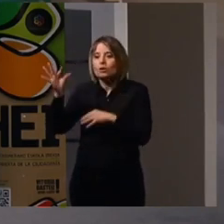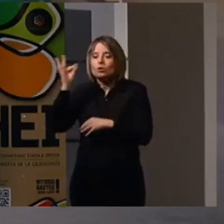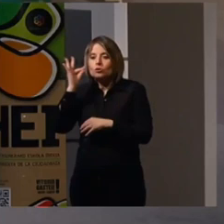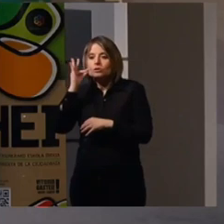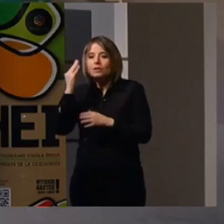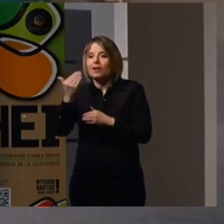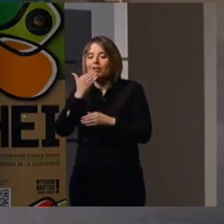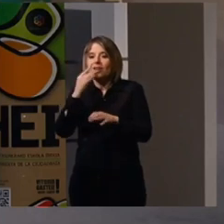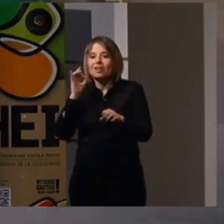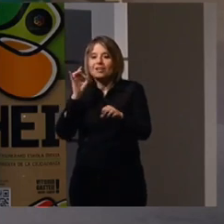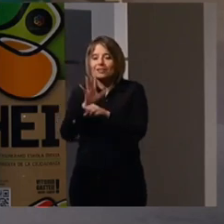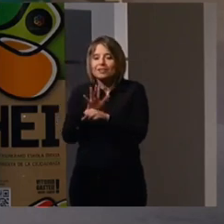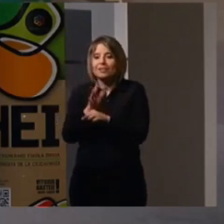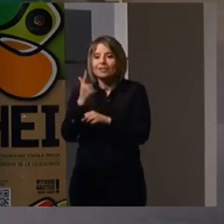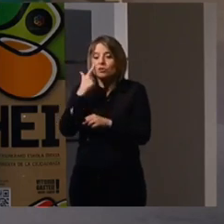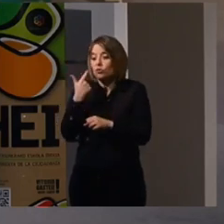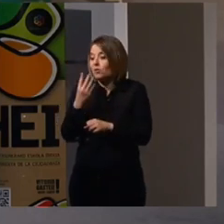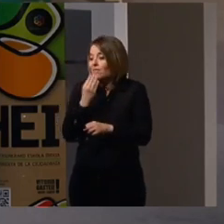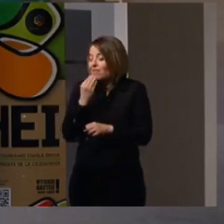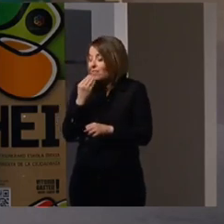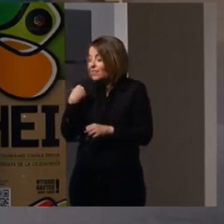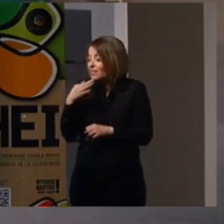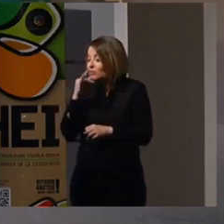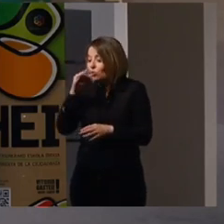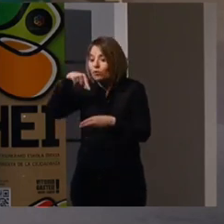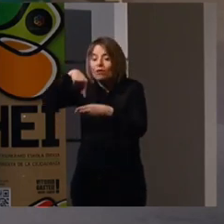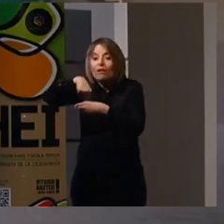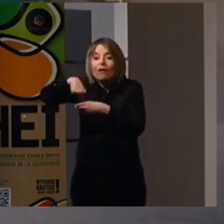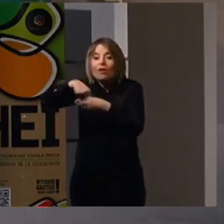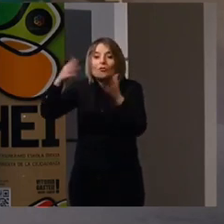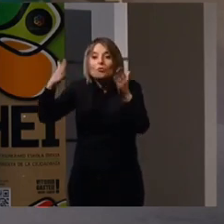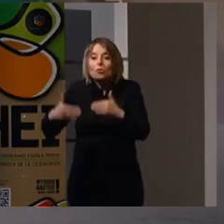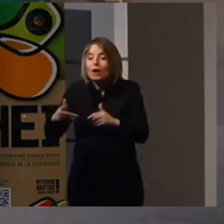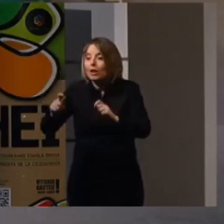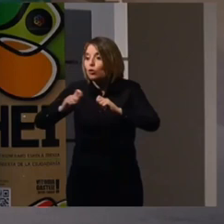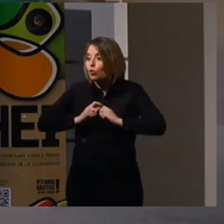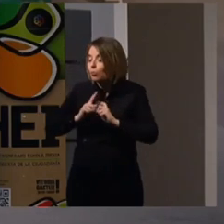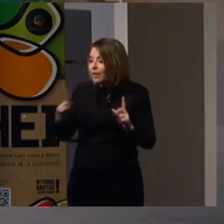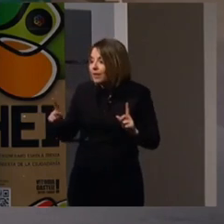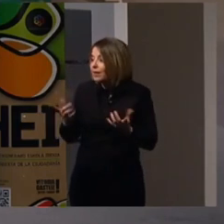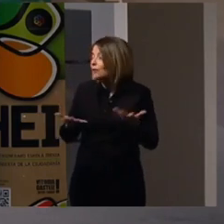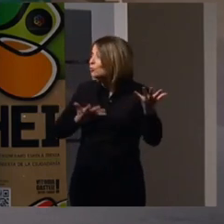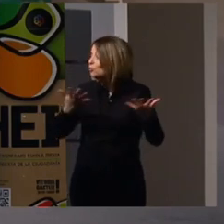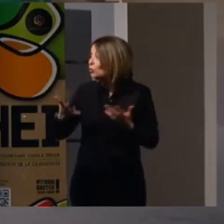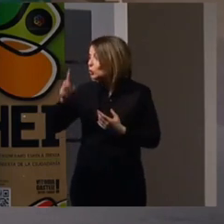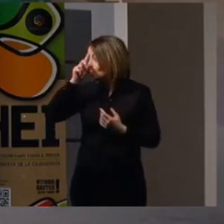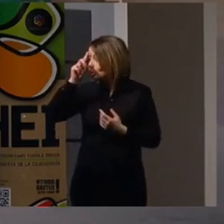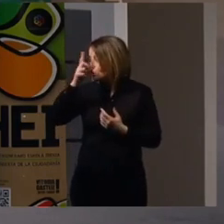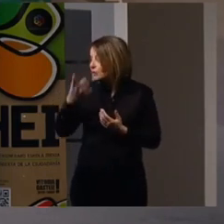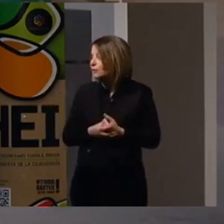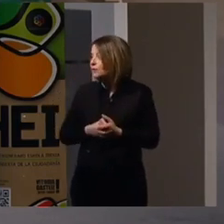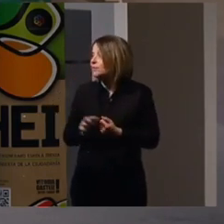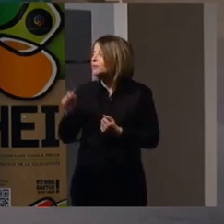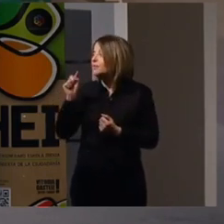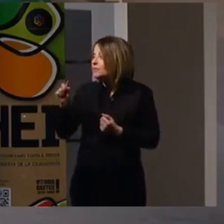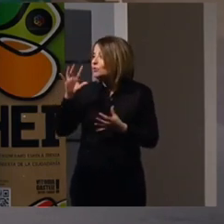escribía al País de es que tengo X edad y no tengo hueco, porque no sé si es que no me lo han dejado, no me lo dan, o un poco, ¿no? Y